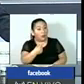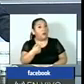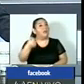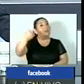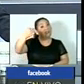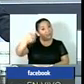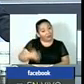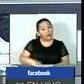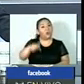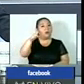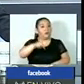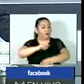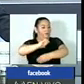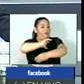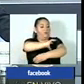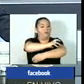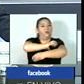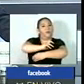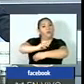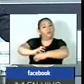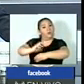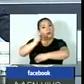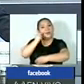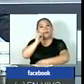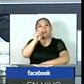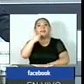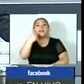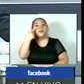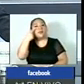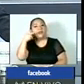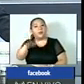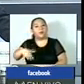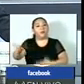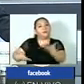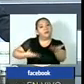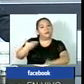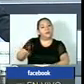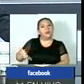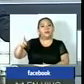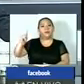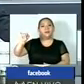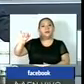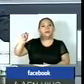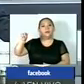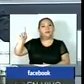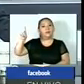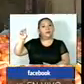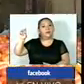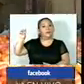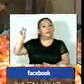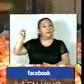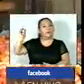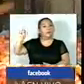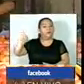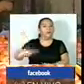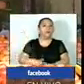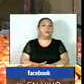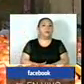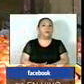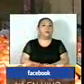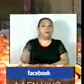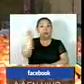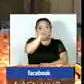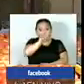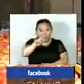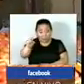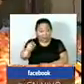frutas, esto según los comerciantes del principal centro de abasto del país. A continuación tenemos el panorama. A partir de